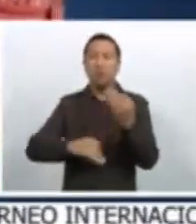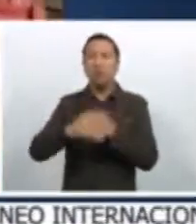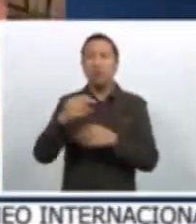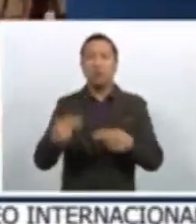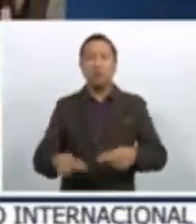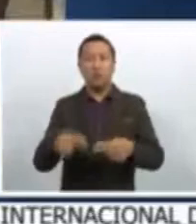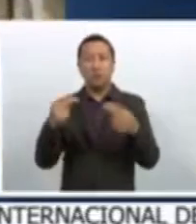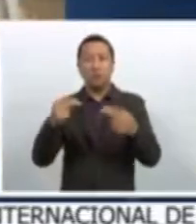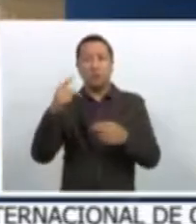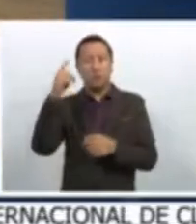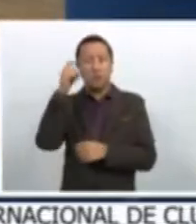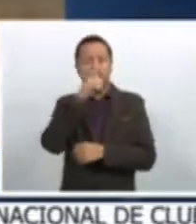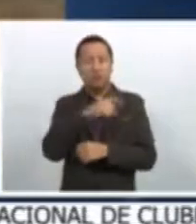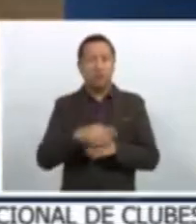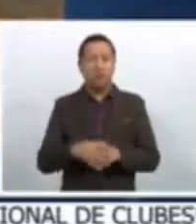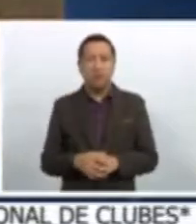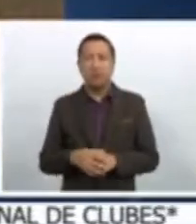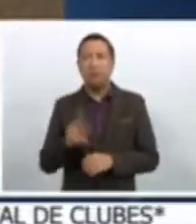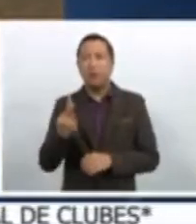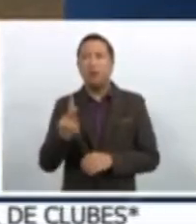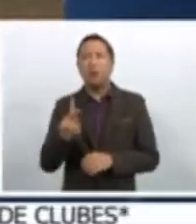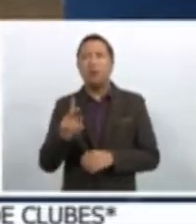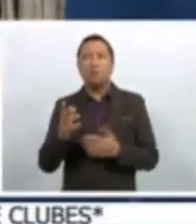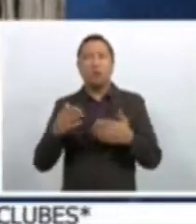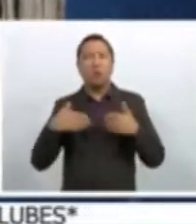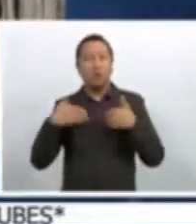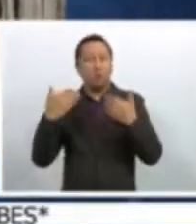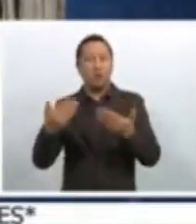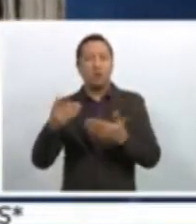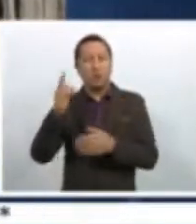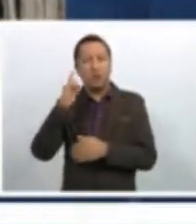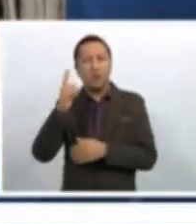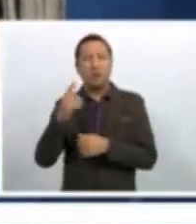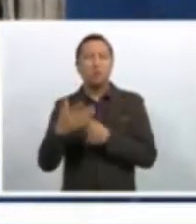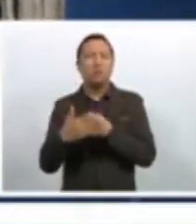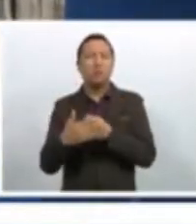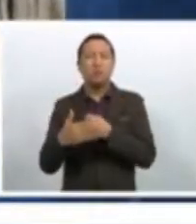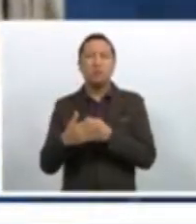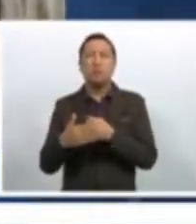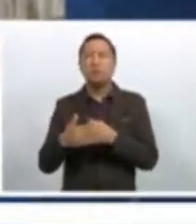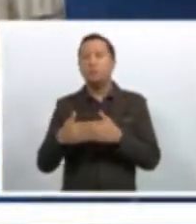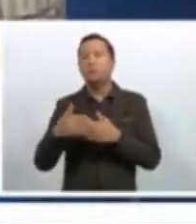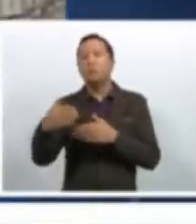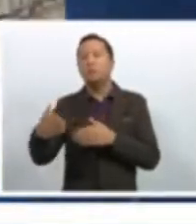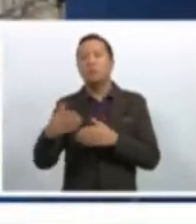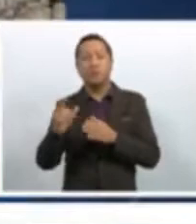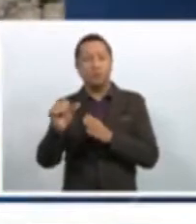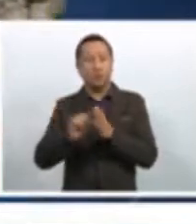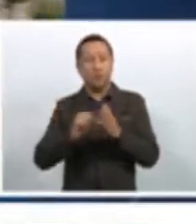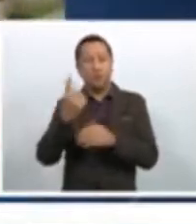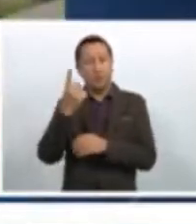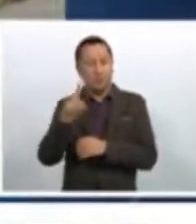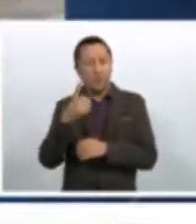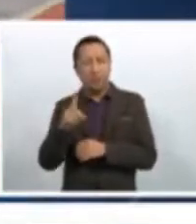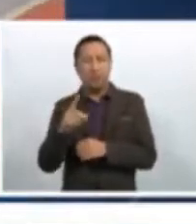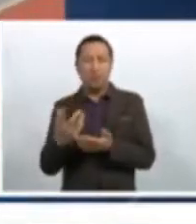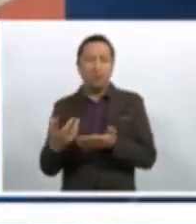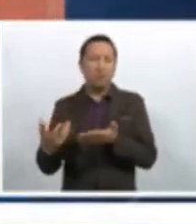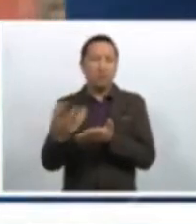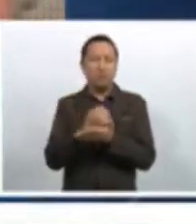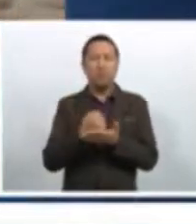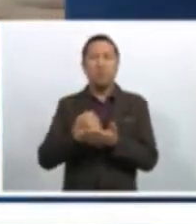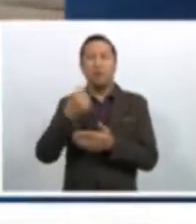sociales. Sin embargo, ambos confían en que la temporada decembrina les traiga ganancias que les permitan reinvertir para seguir con este negocio